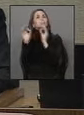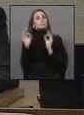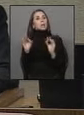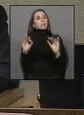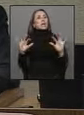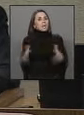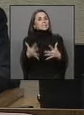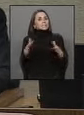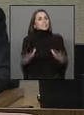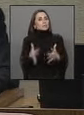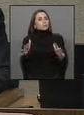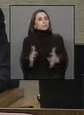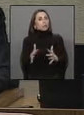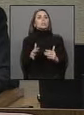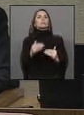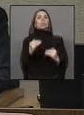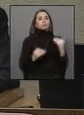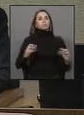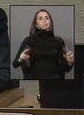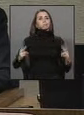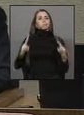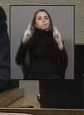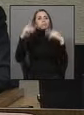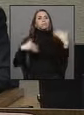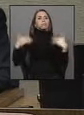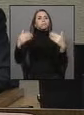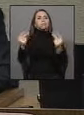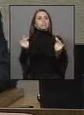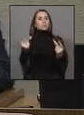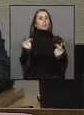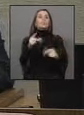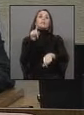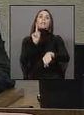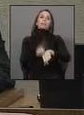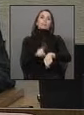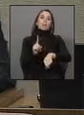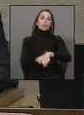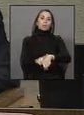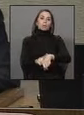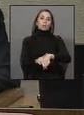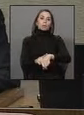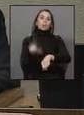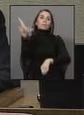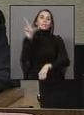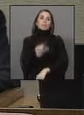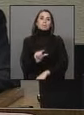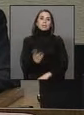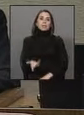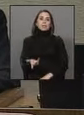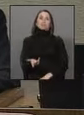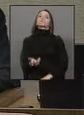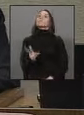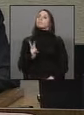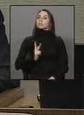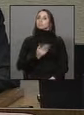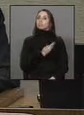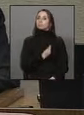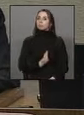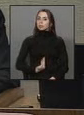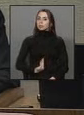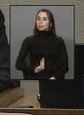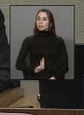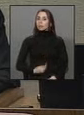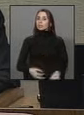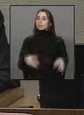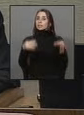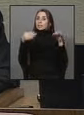esfuerzos para que los mismos avancen lo más rápido posible, los tiempos en cuestión se minimizarán. Señor Presidente, la